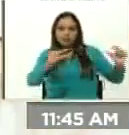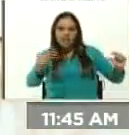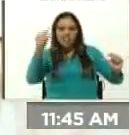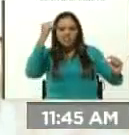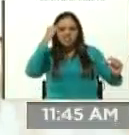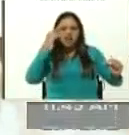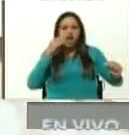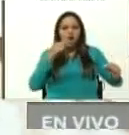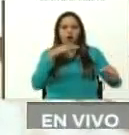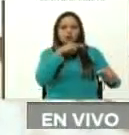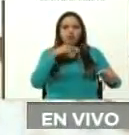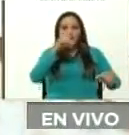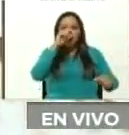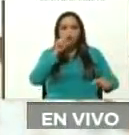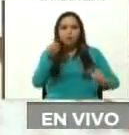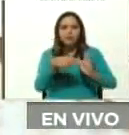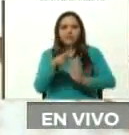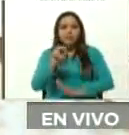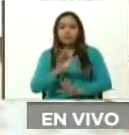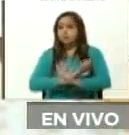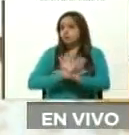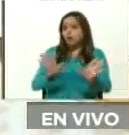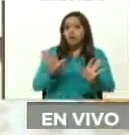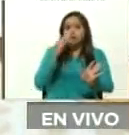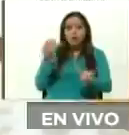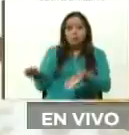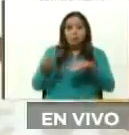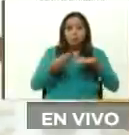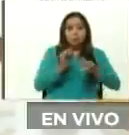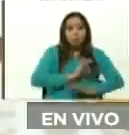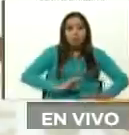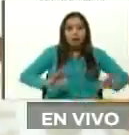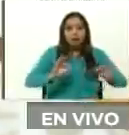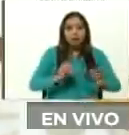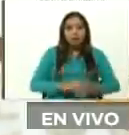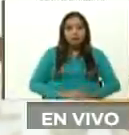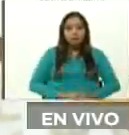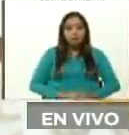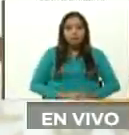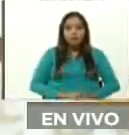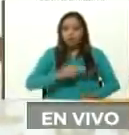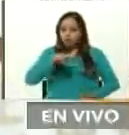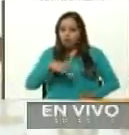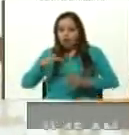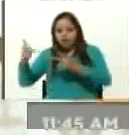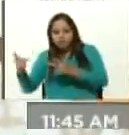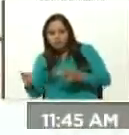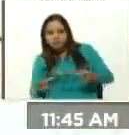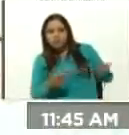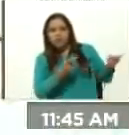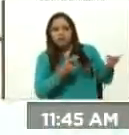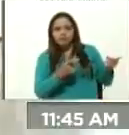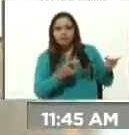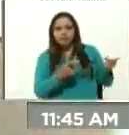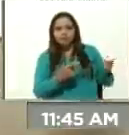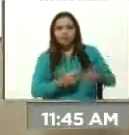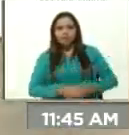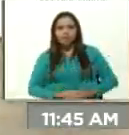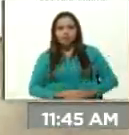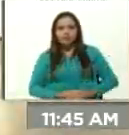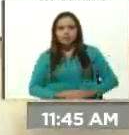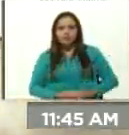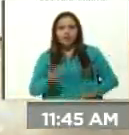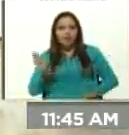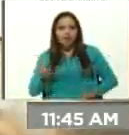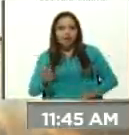2020, hasta allí. La visita que a solicitud nuestra se realizó en la sede de la CPI en